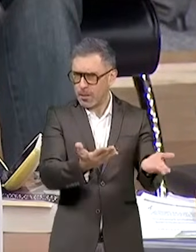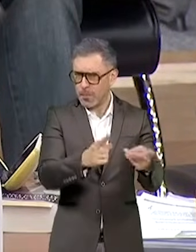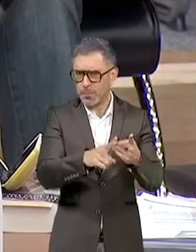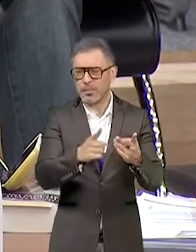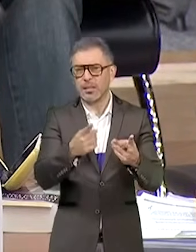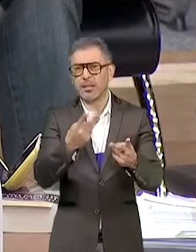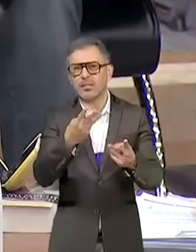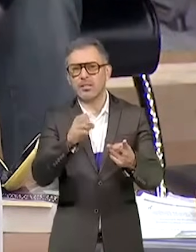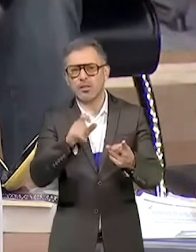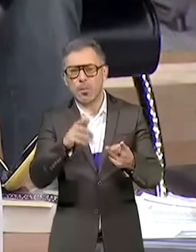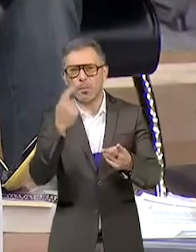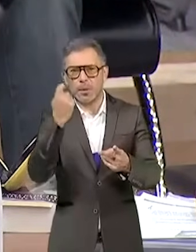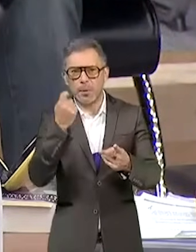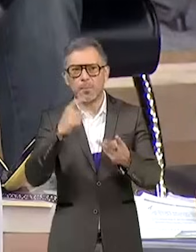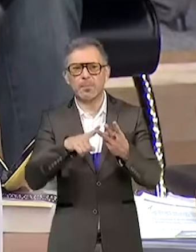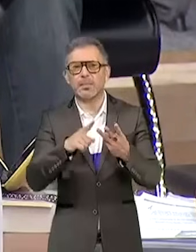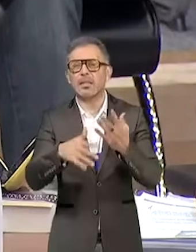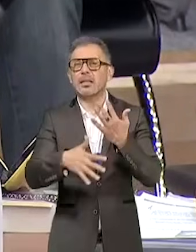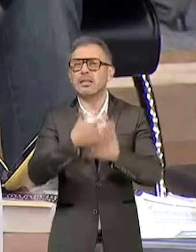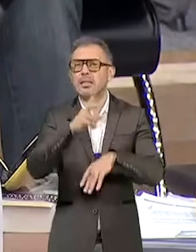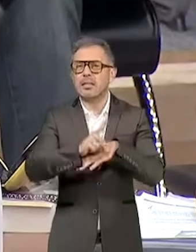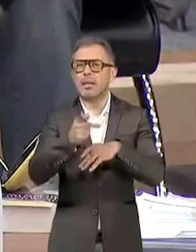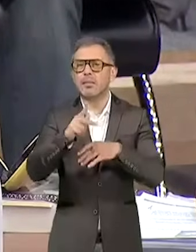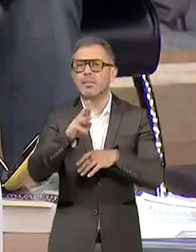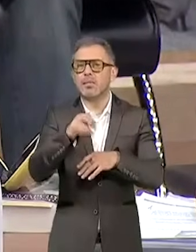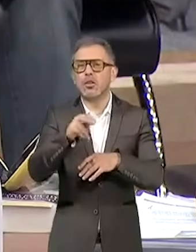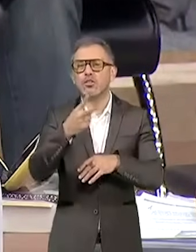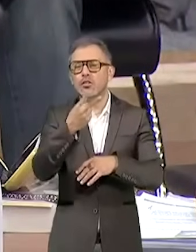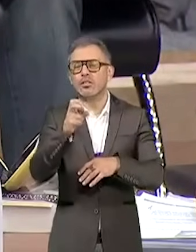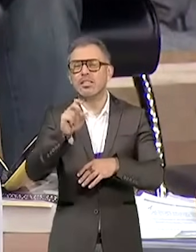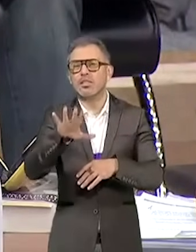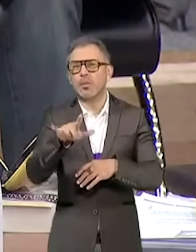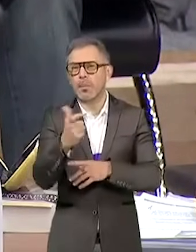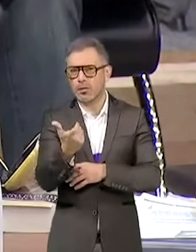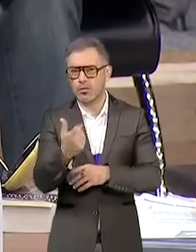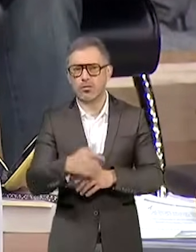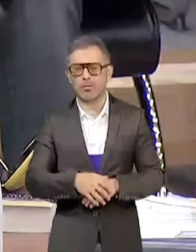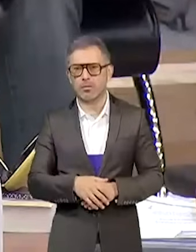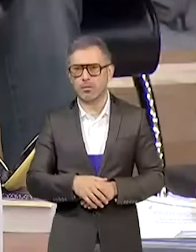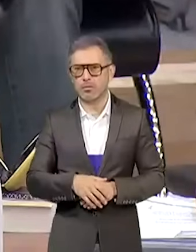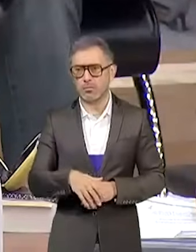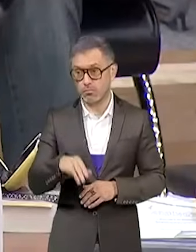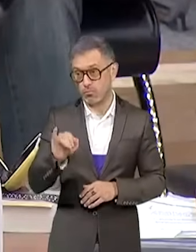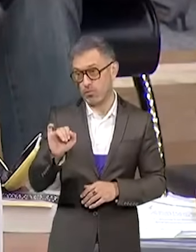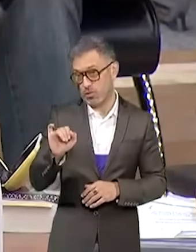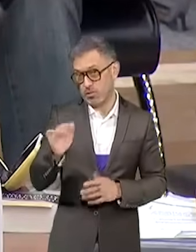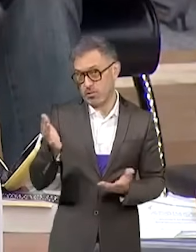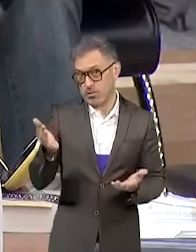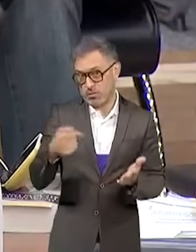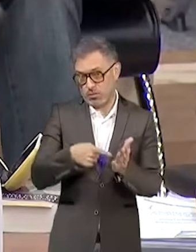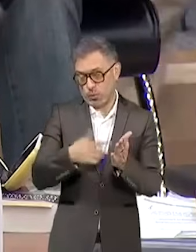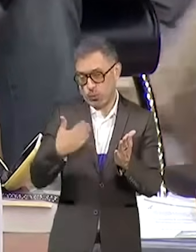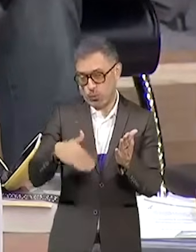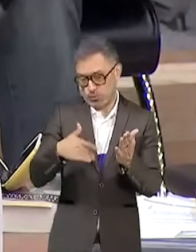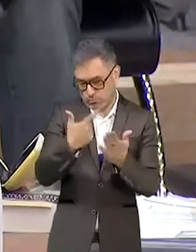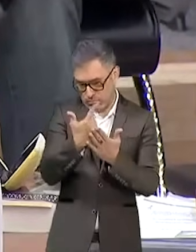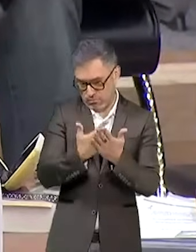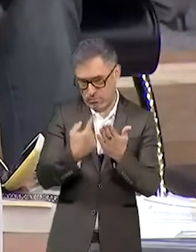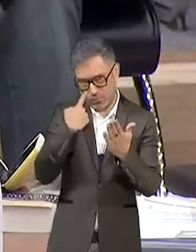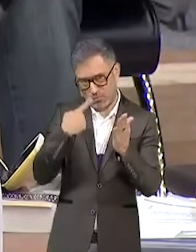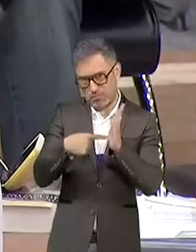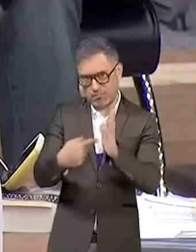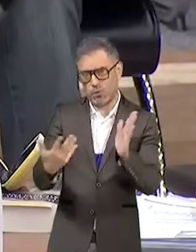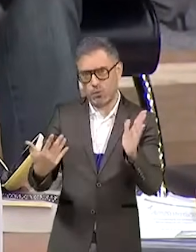retiro. Prima quincenal, 235 pesos. Pues sí, fuerte. Entonces, la